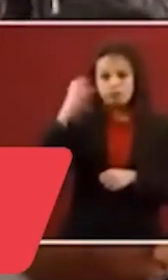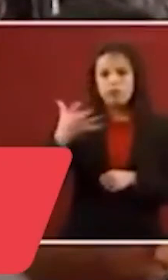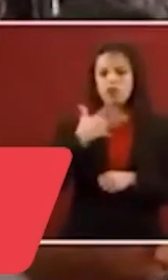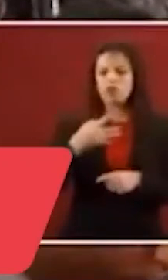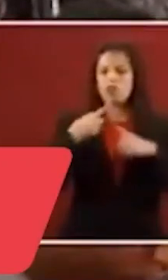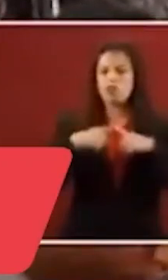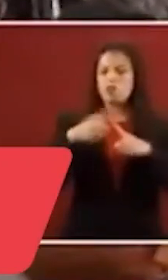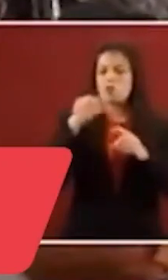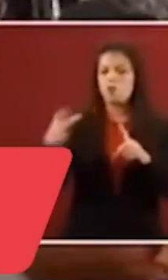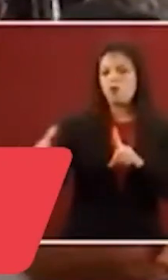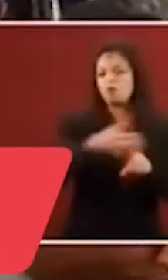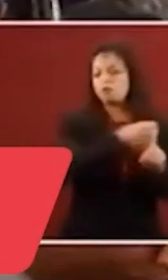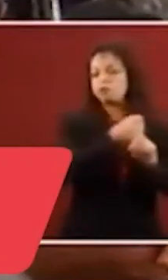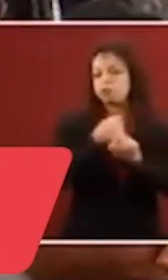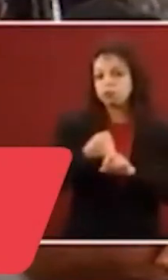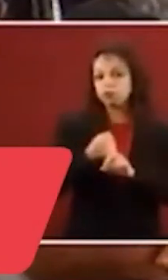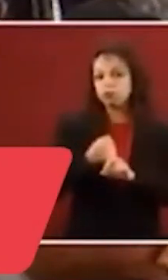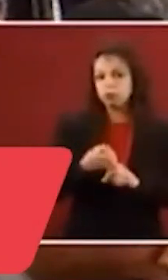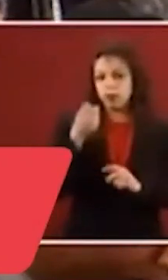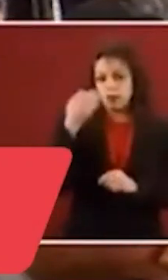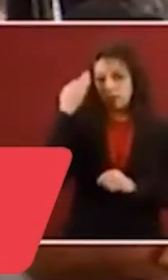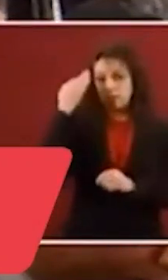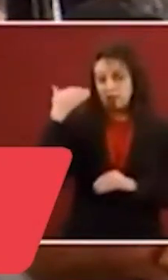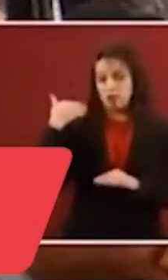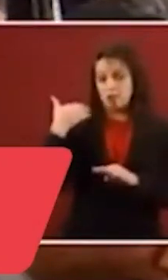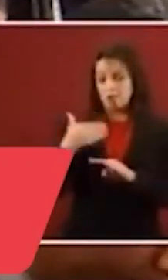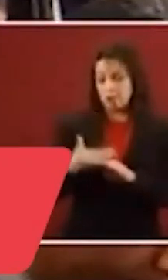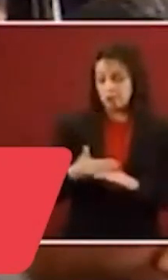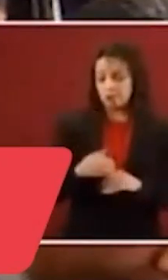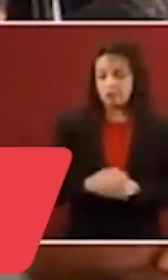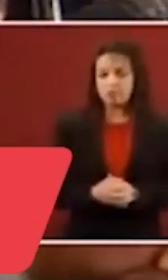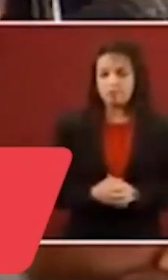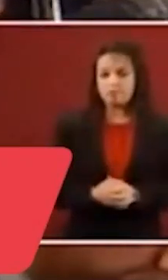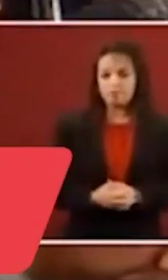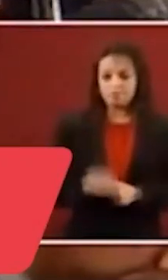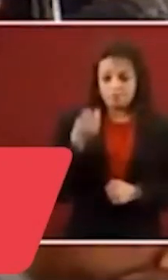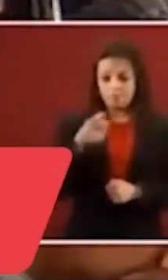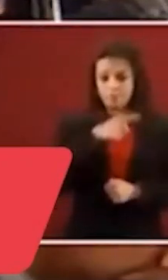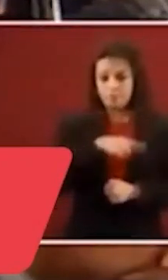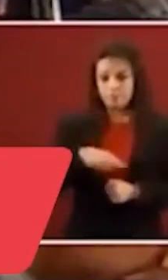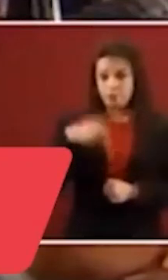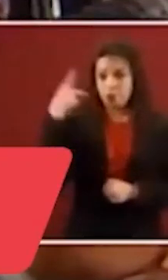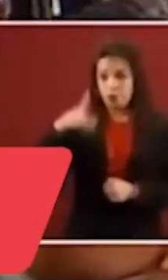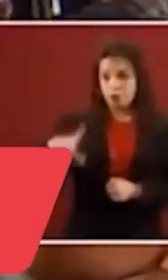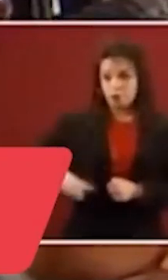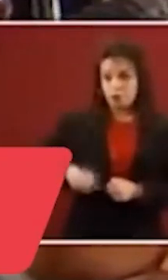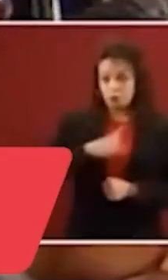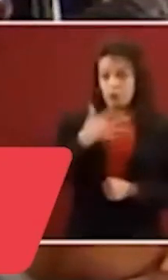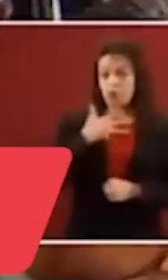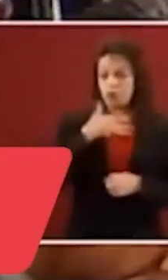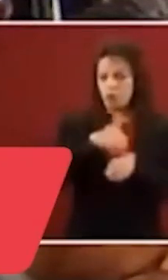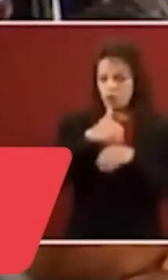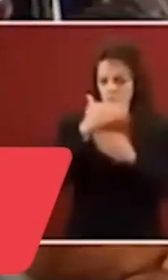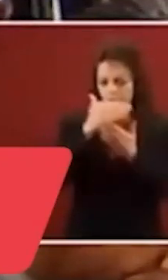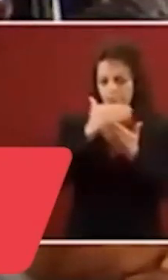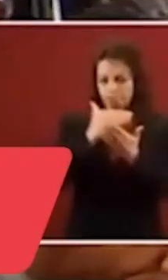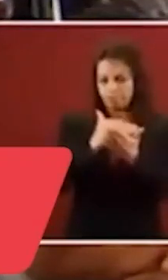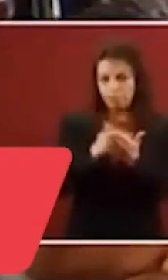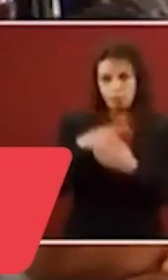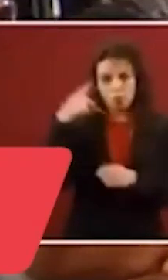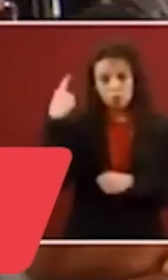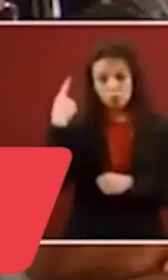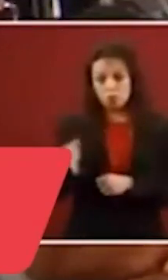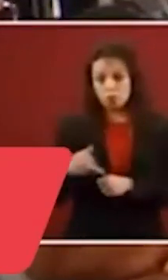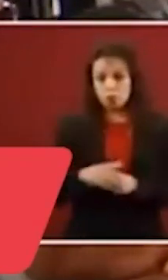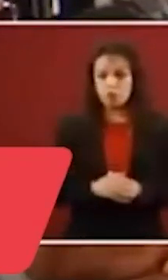cómo vive, pero nosotros que somos el pueblo trabajador, tomamos conciencia y entendemos la importancia, el